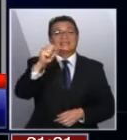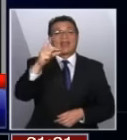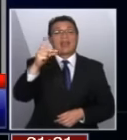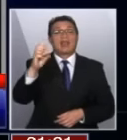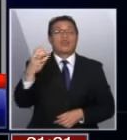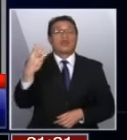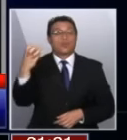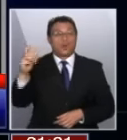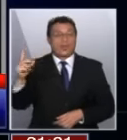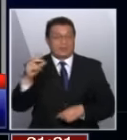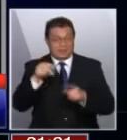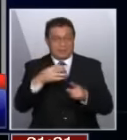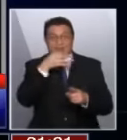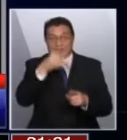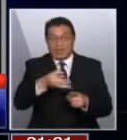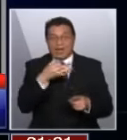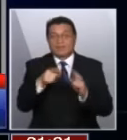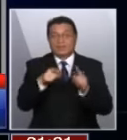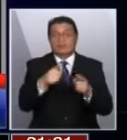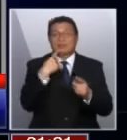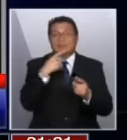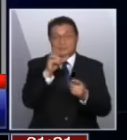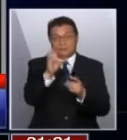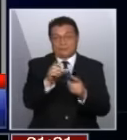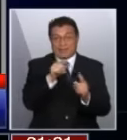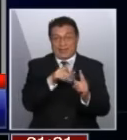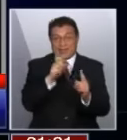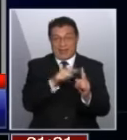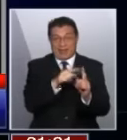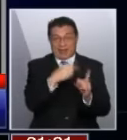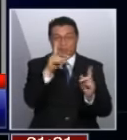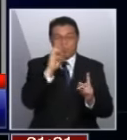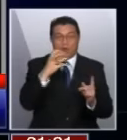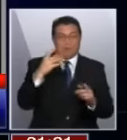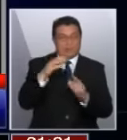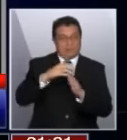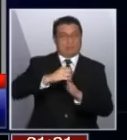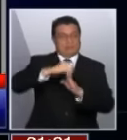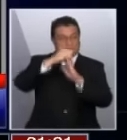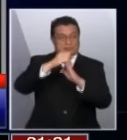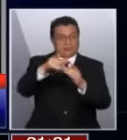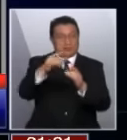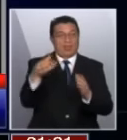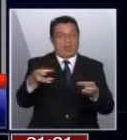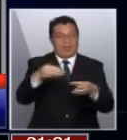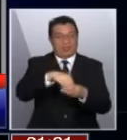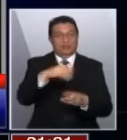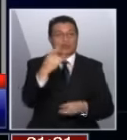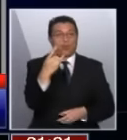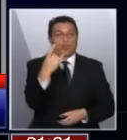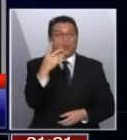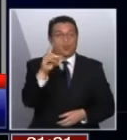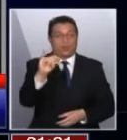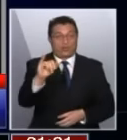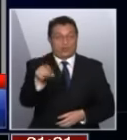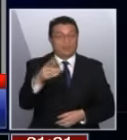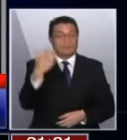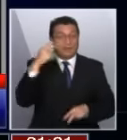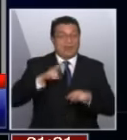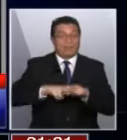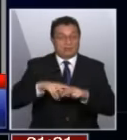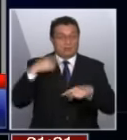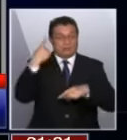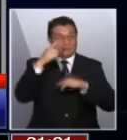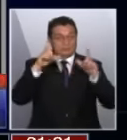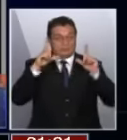de la tercera él es considerado uno de los de los coroneles dentro del de la udi de la vieja Guardia eh su